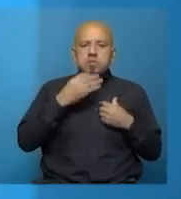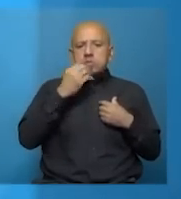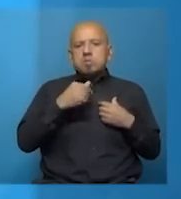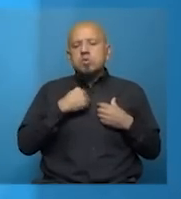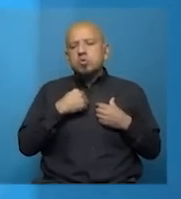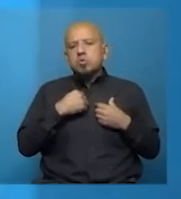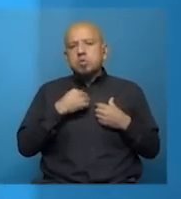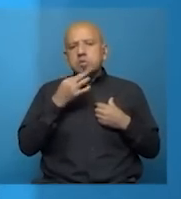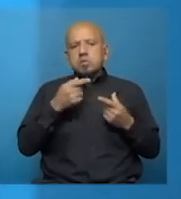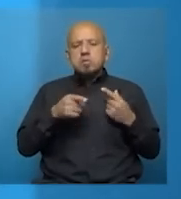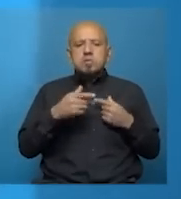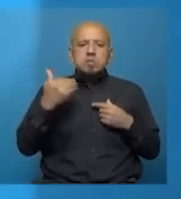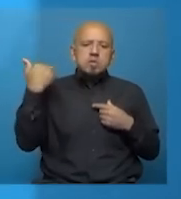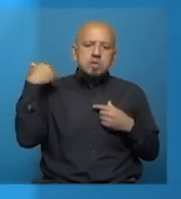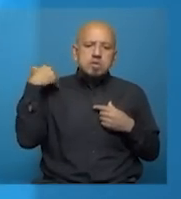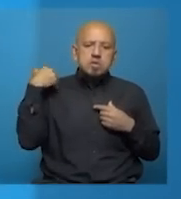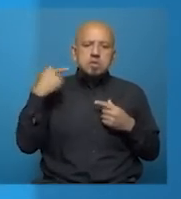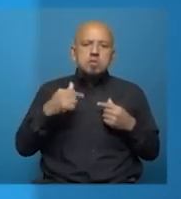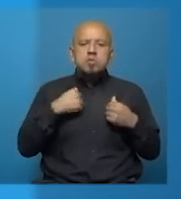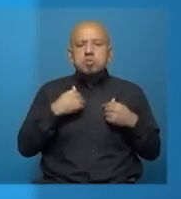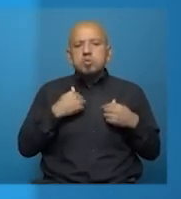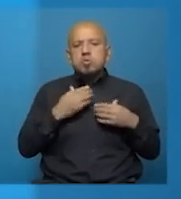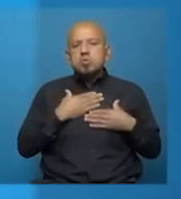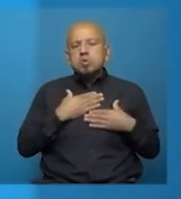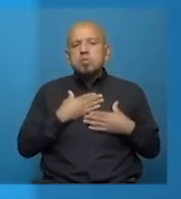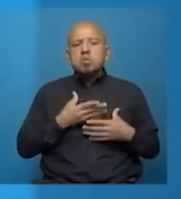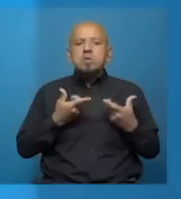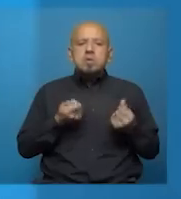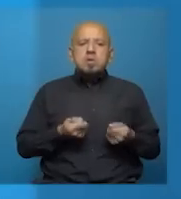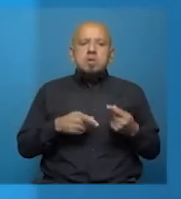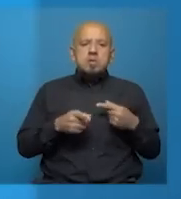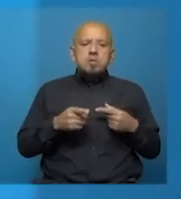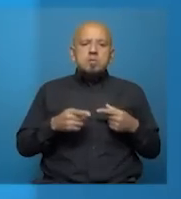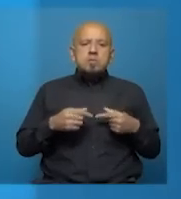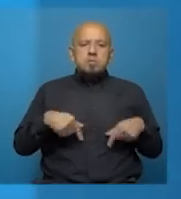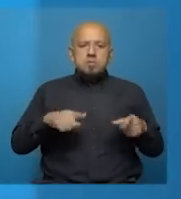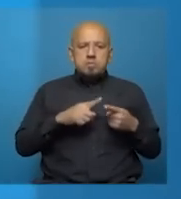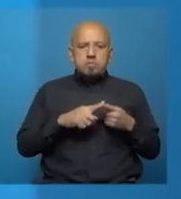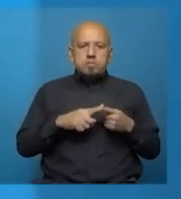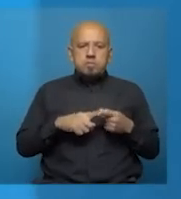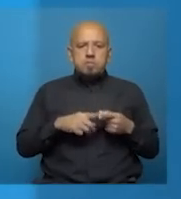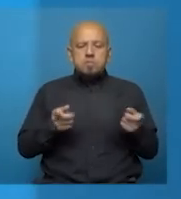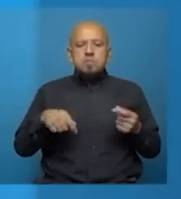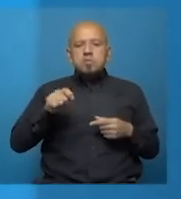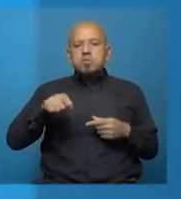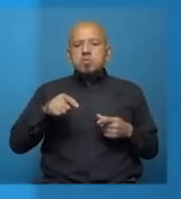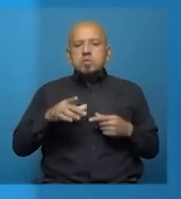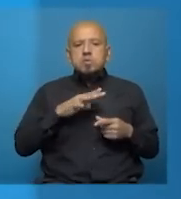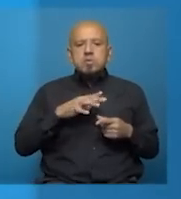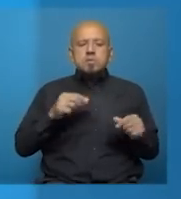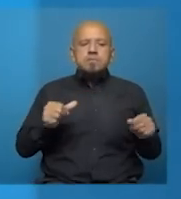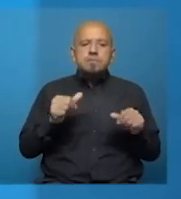tengo, Astesiano, nosotros estamos contribuyendo a que el Poder Judicial y la justicia